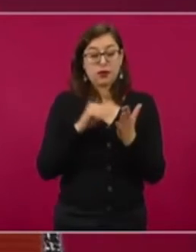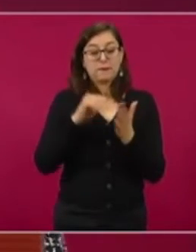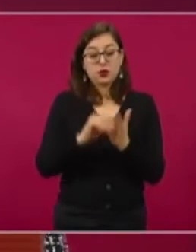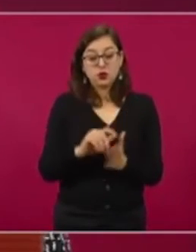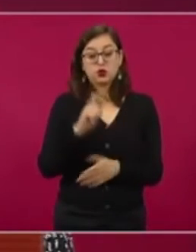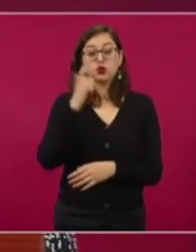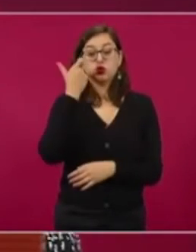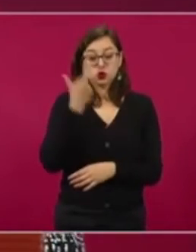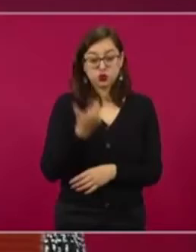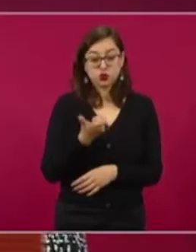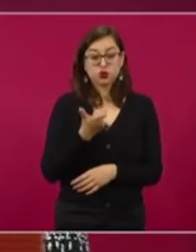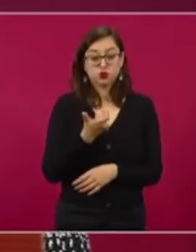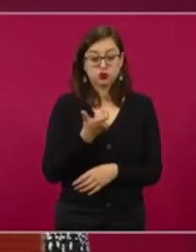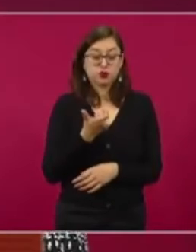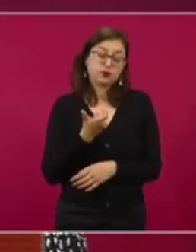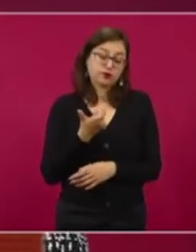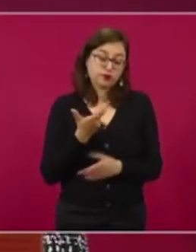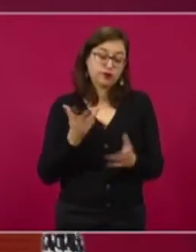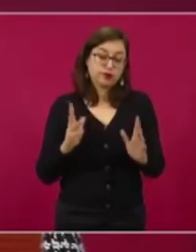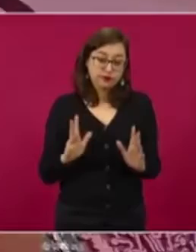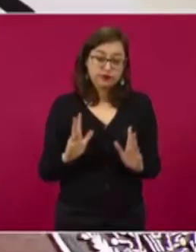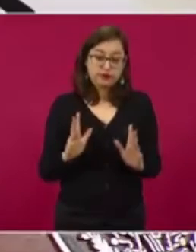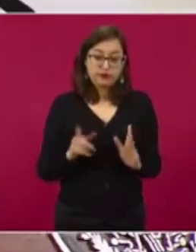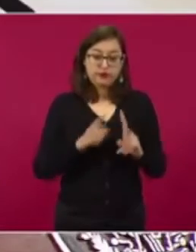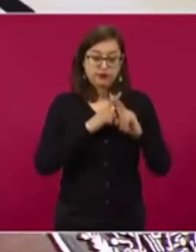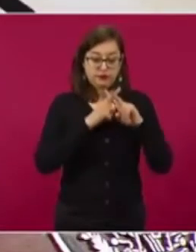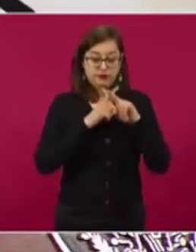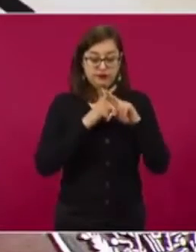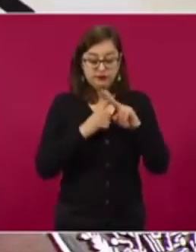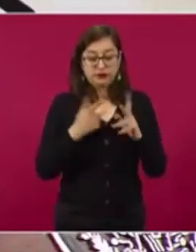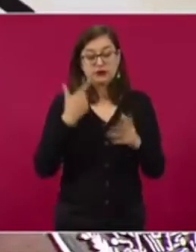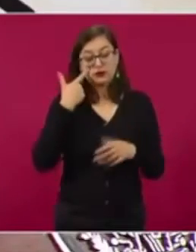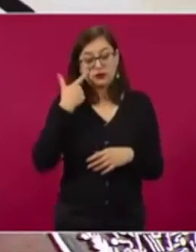se hace esta cifra, pero bueno, se verá